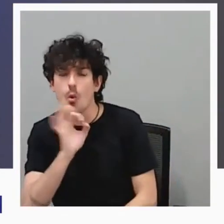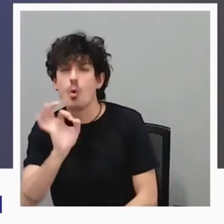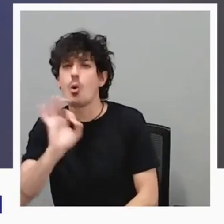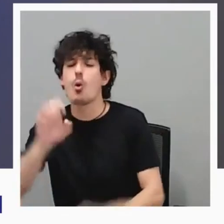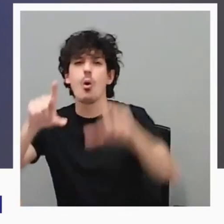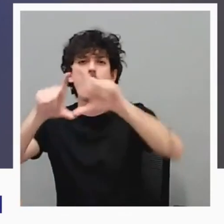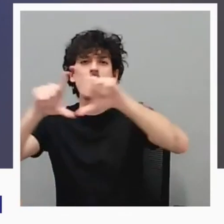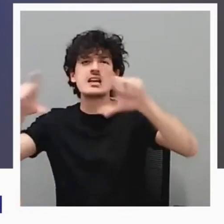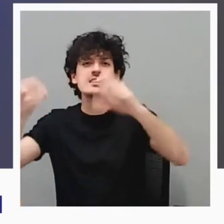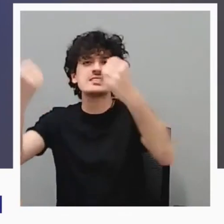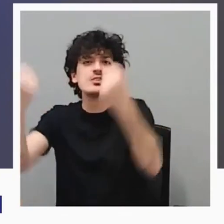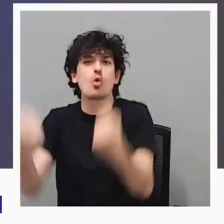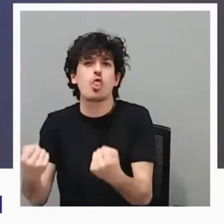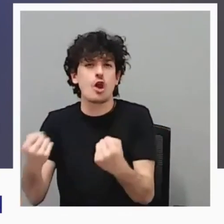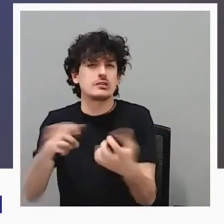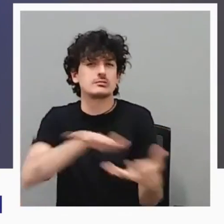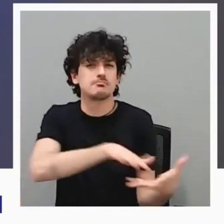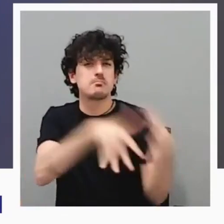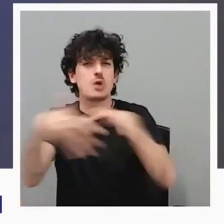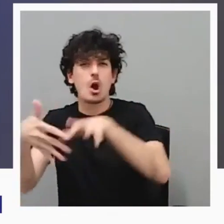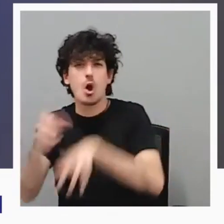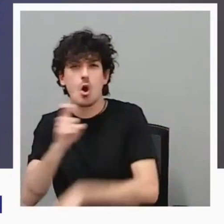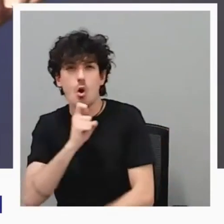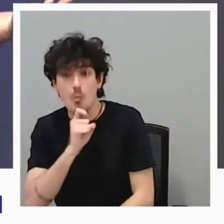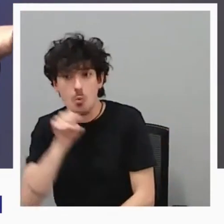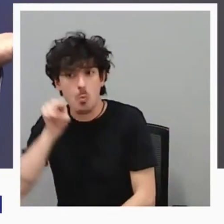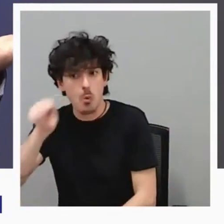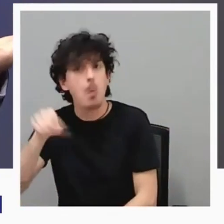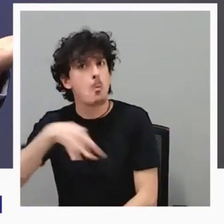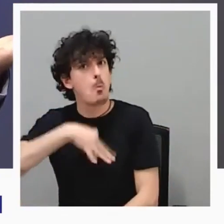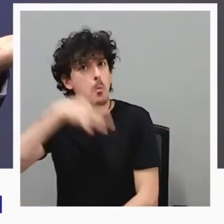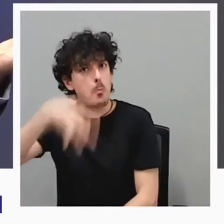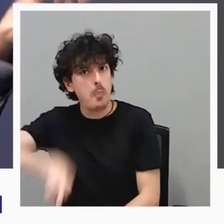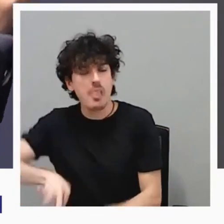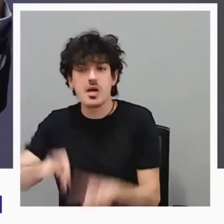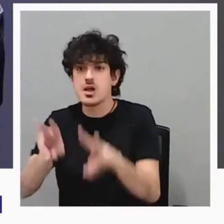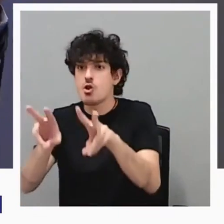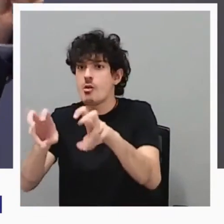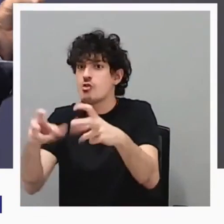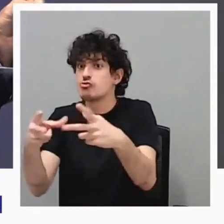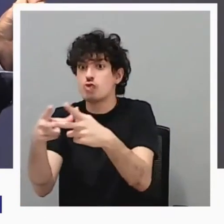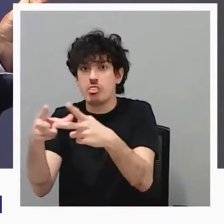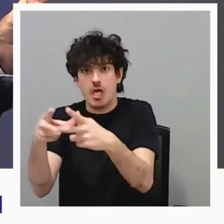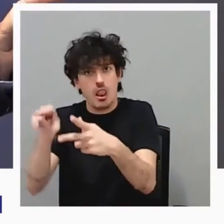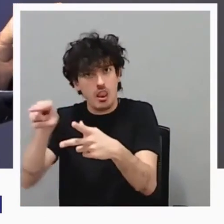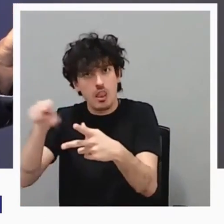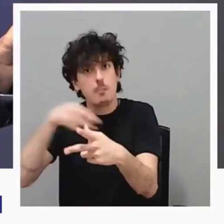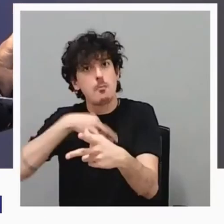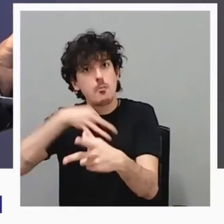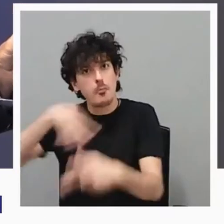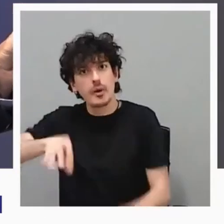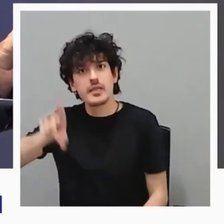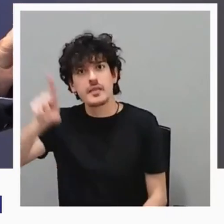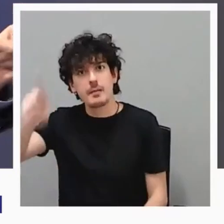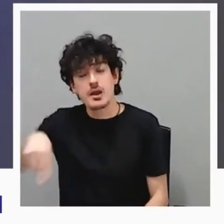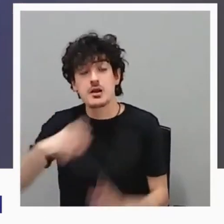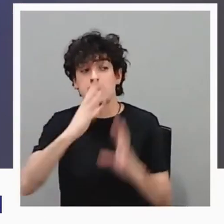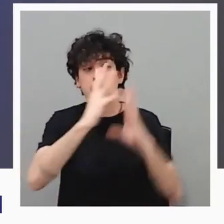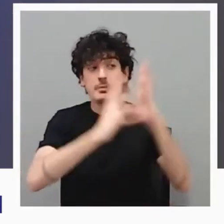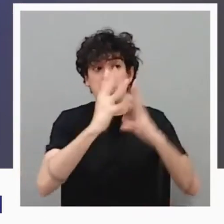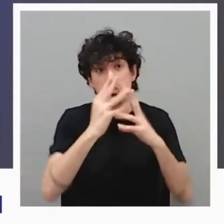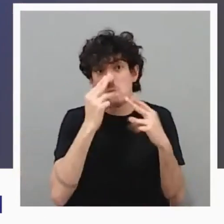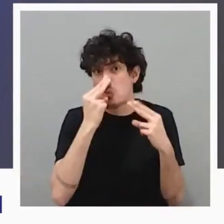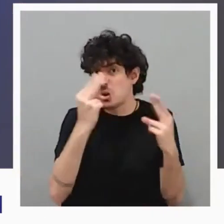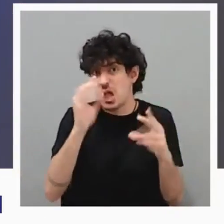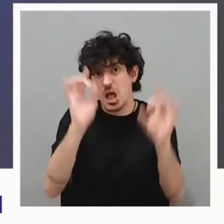puede innovar socialmente. ¿Lo hace? Esa es su gran pregunta. Y la administración pública 3/4 de lo mismo.